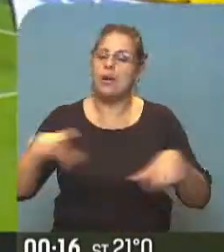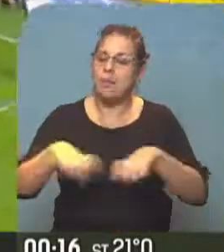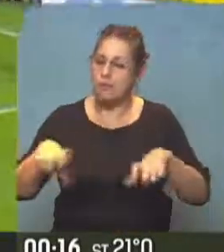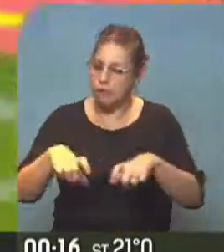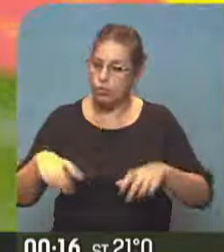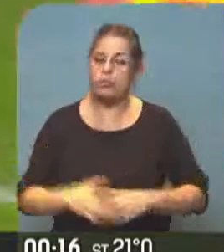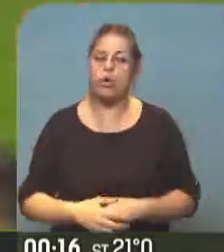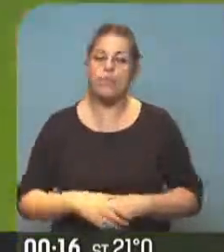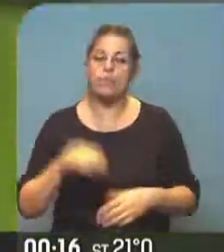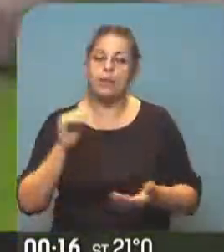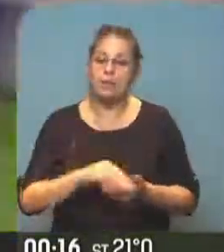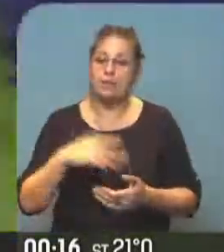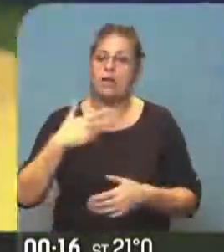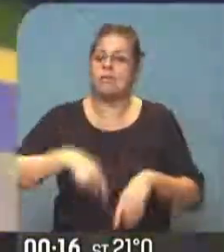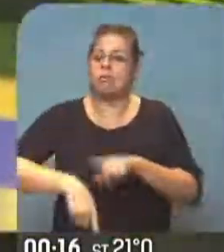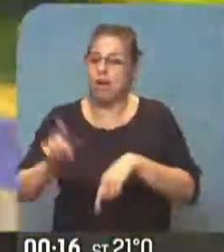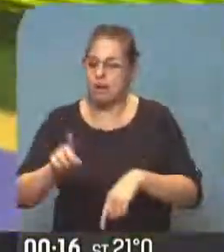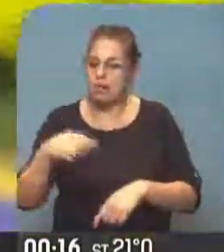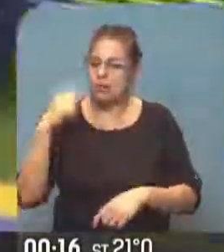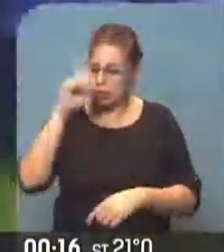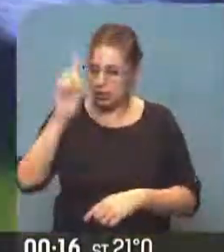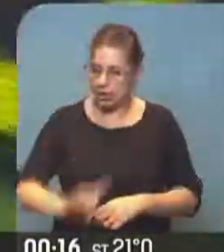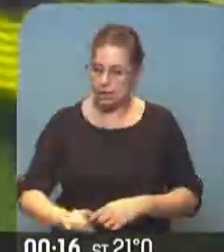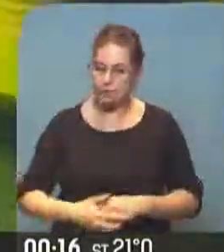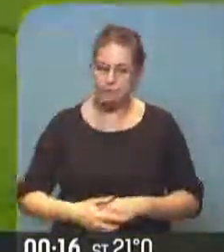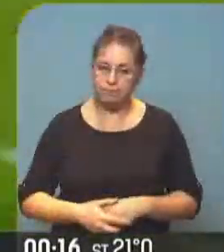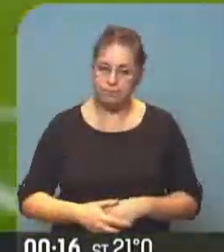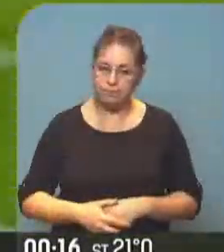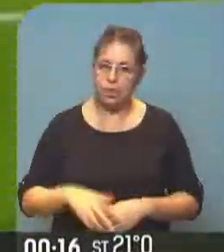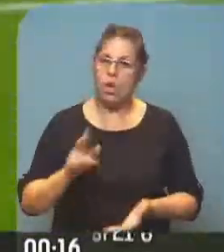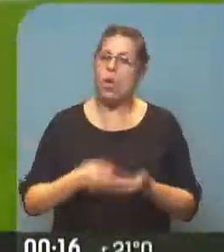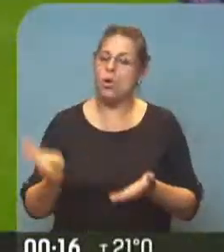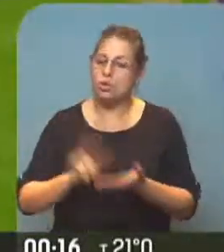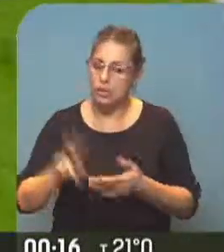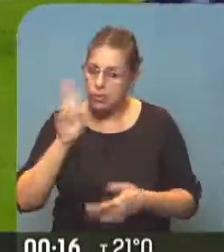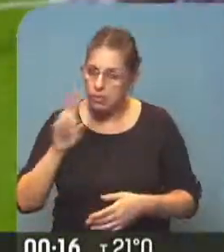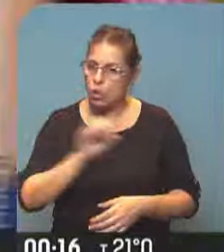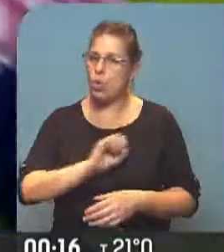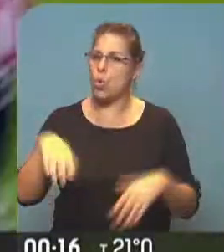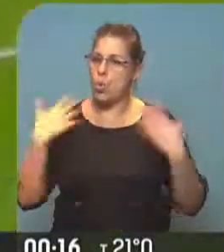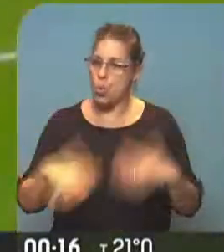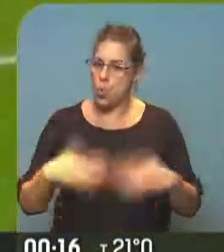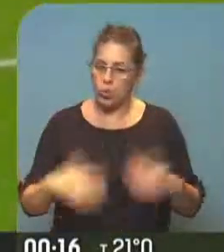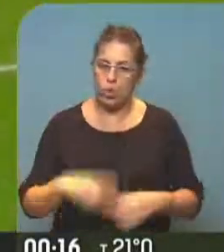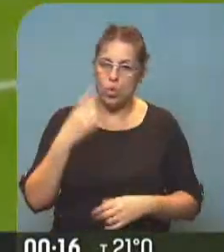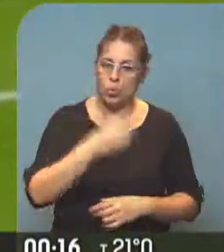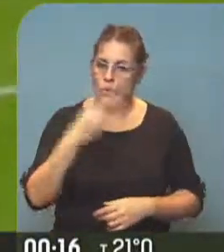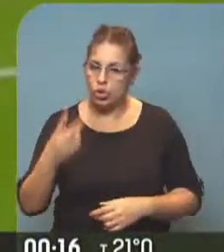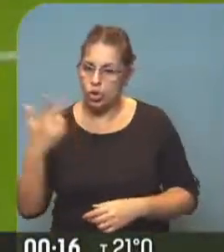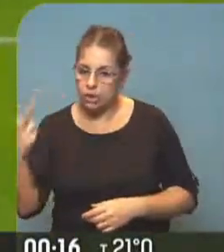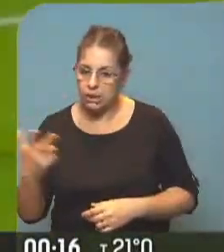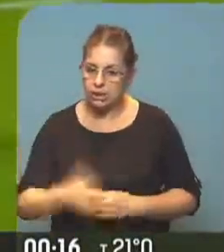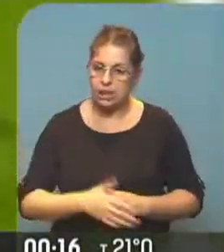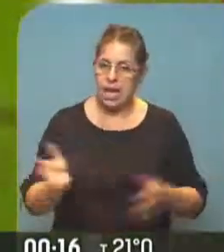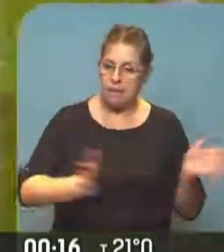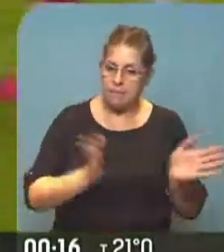¿eh? Y encima la definió de tres dedos. Impresionante, ¿eh? Para verlo otra vez. Qué golazo. 1, 2, 3.